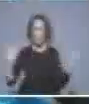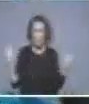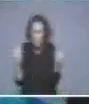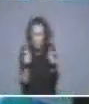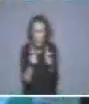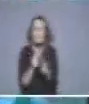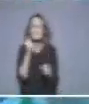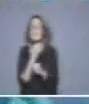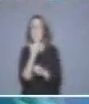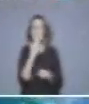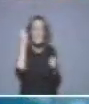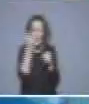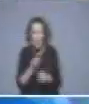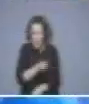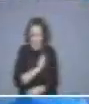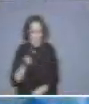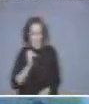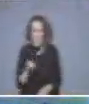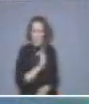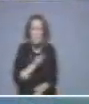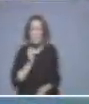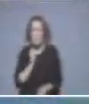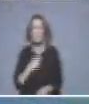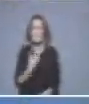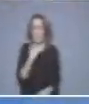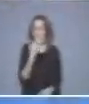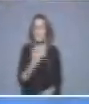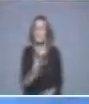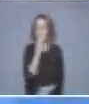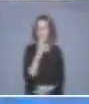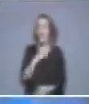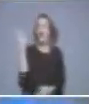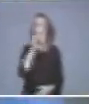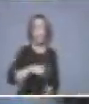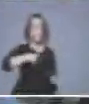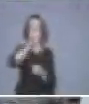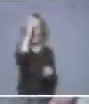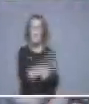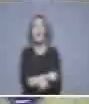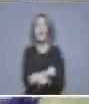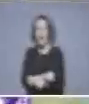Si trabajas siendo explotado o te callas o estás en el paro.